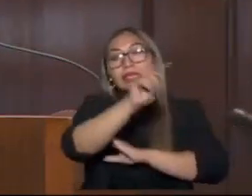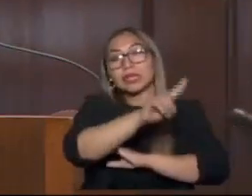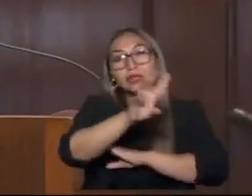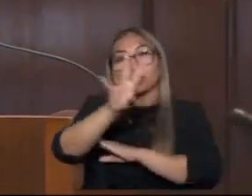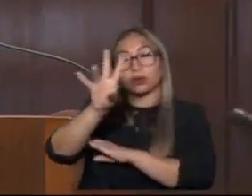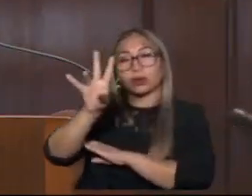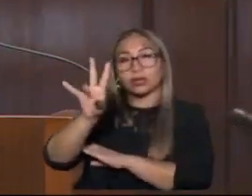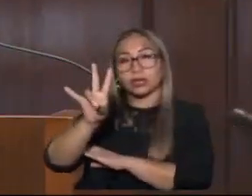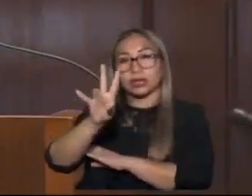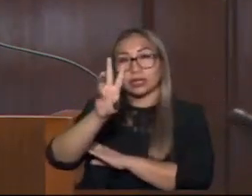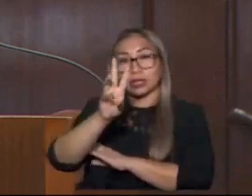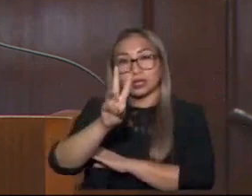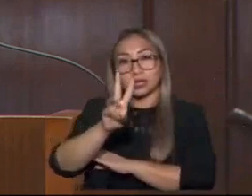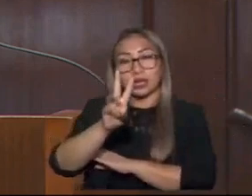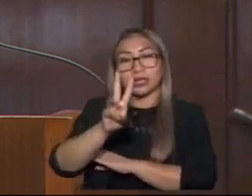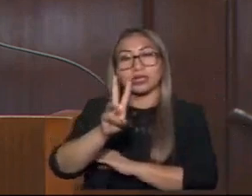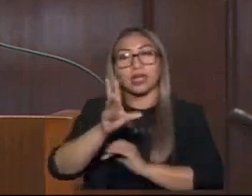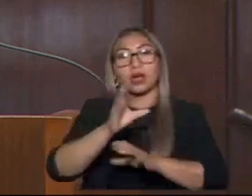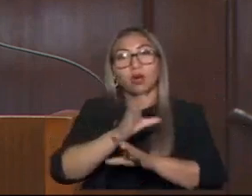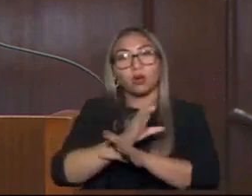176 unidades de cuidado intensivo,